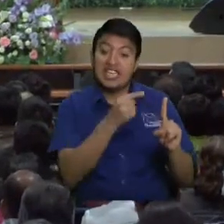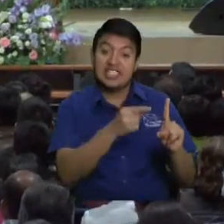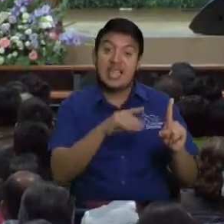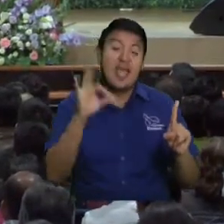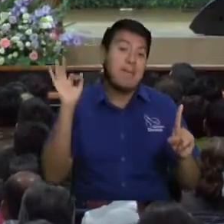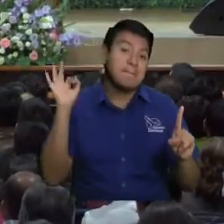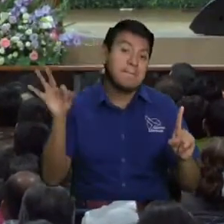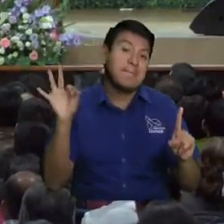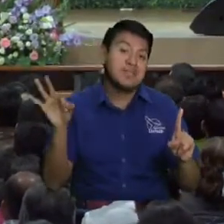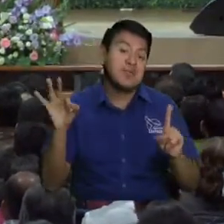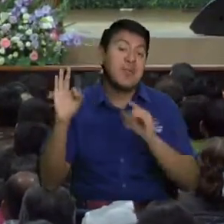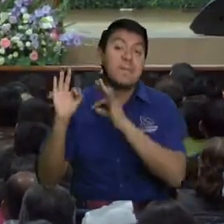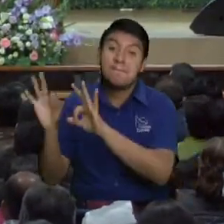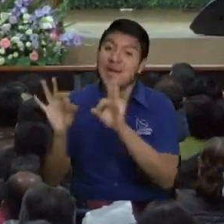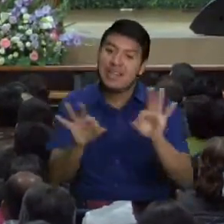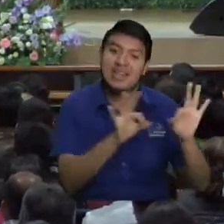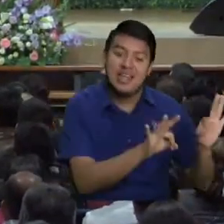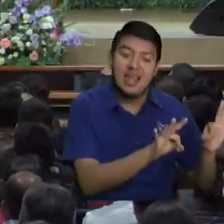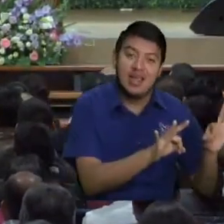Música de vivo.